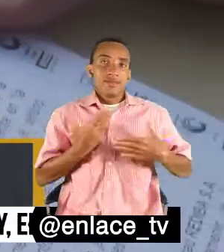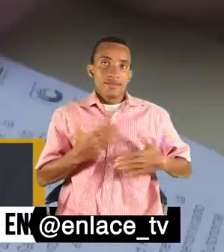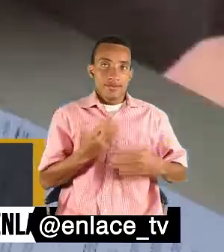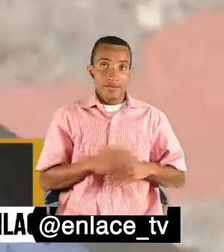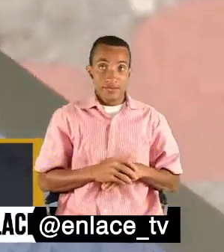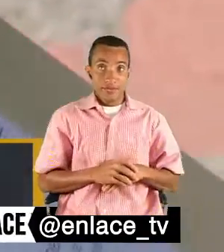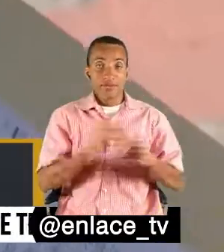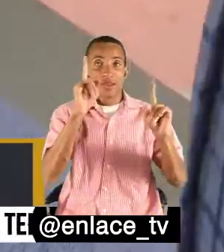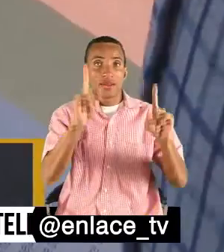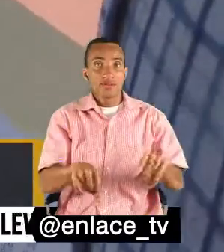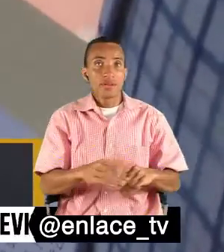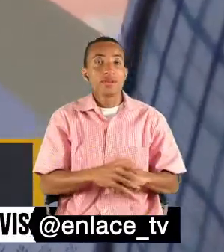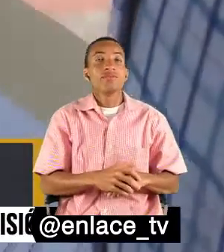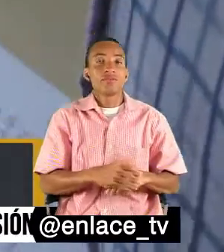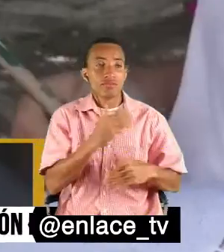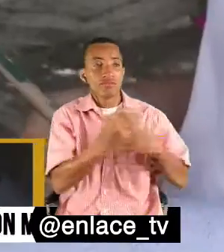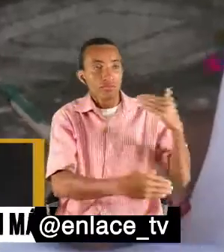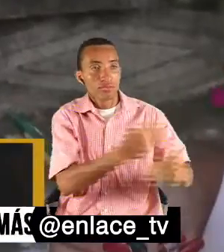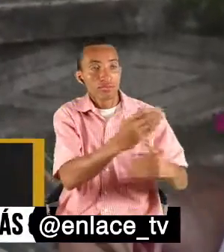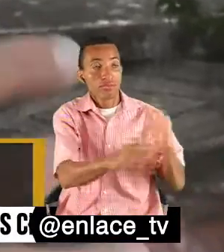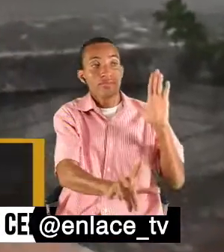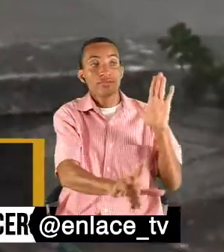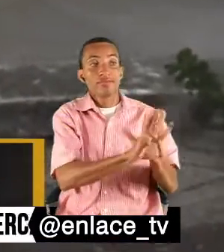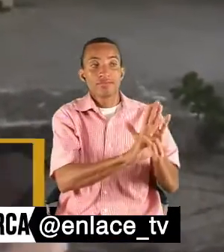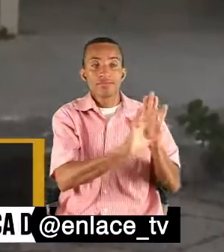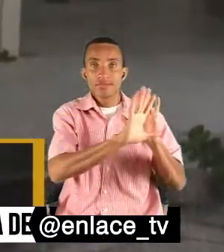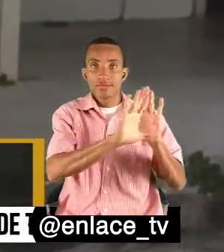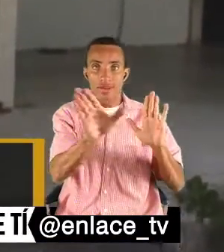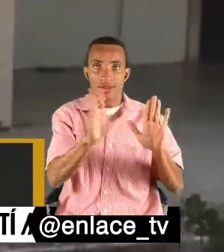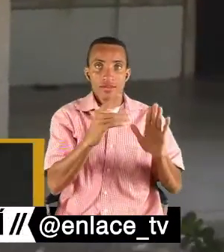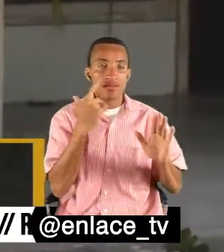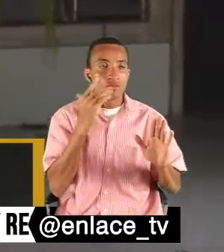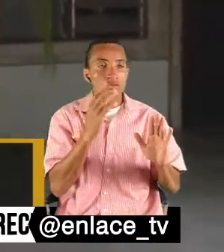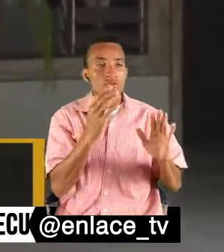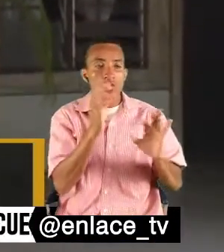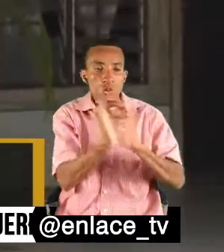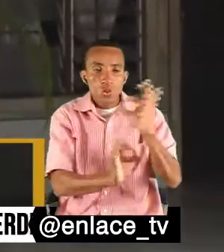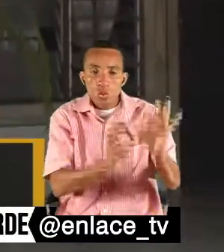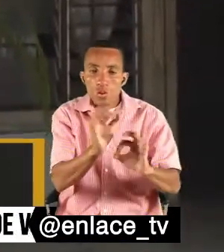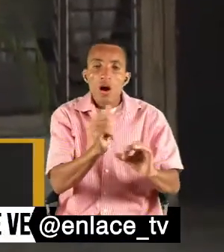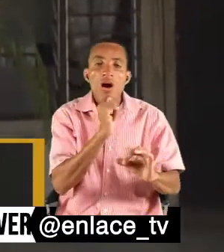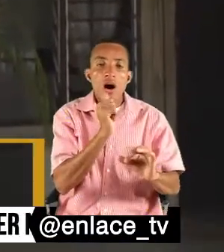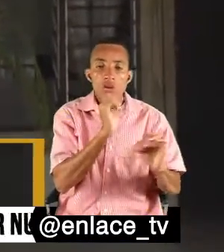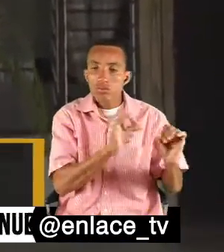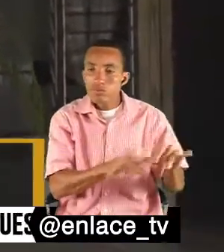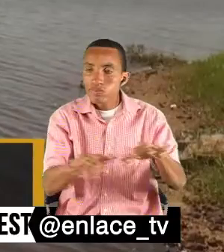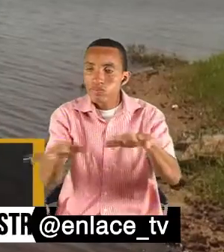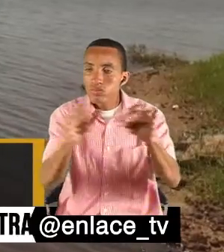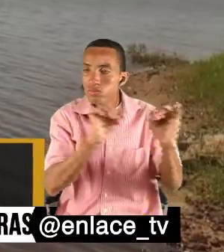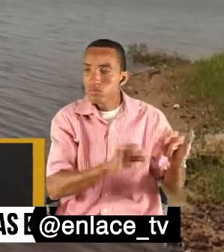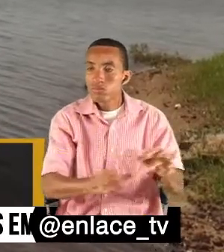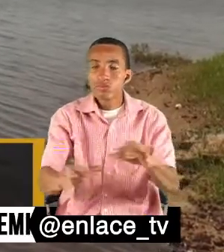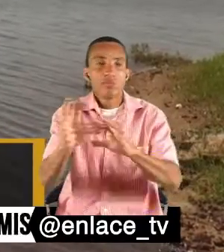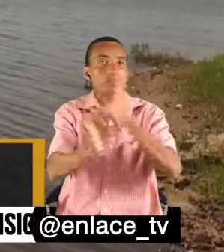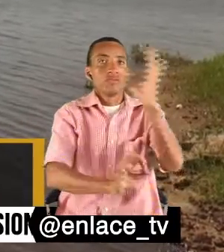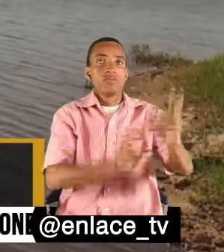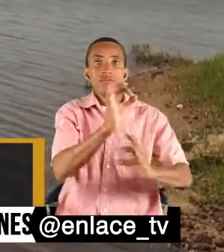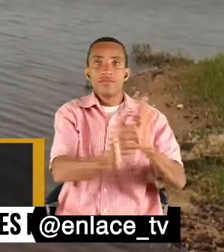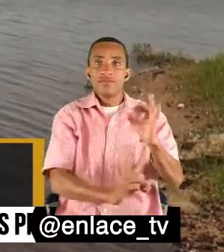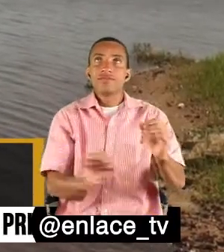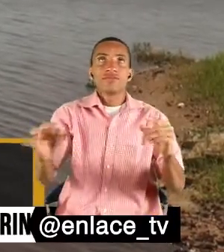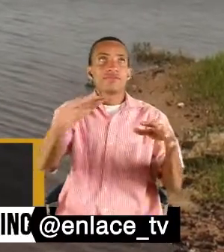autoridades, quienes han respondido a los procesos legales que se llevan a cabo a favor de garantizar el agua a los barranqueños y defender la preservación del medio ambiente